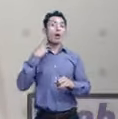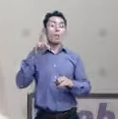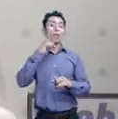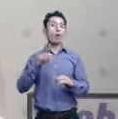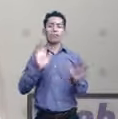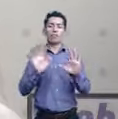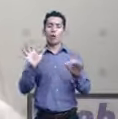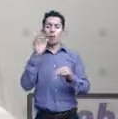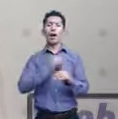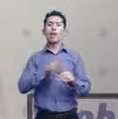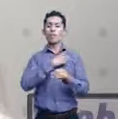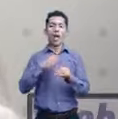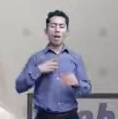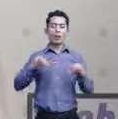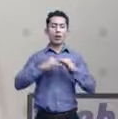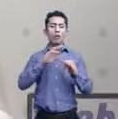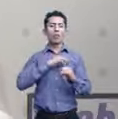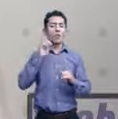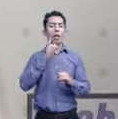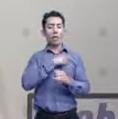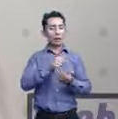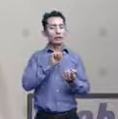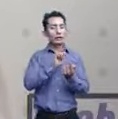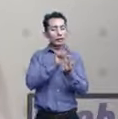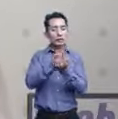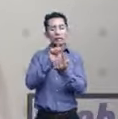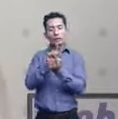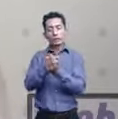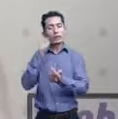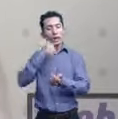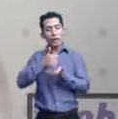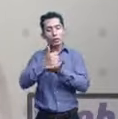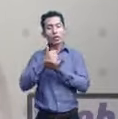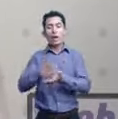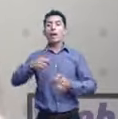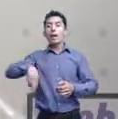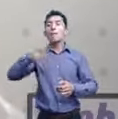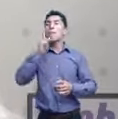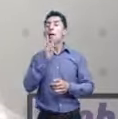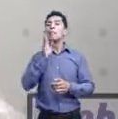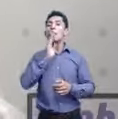municipal. Tiene que atender de cerca y de lado y siempre de frente a los padres y madres y sobre todo